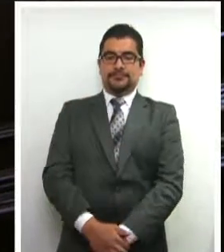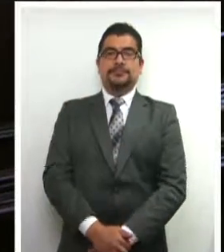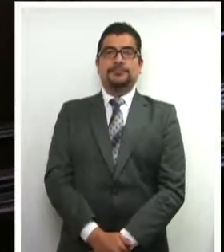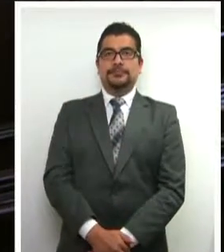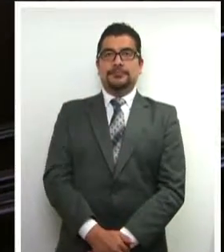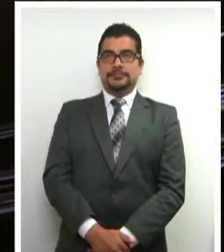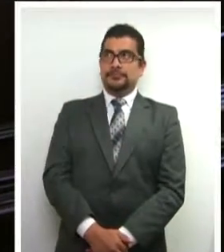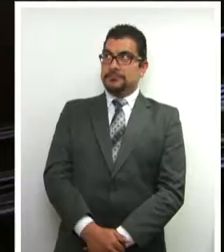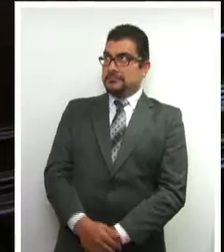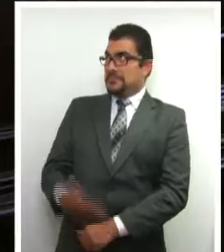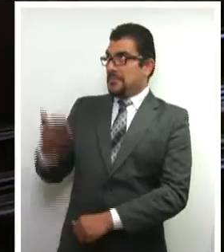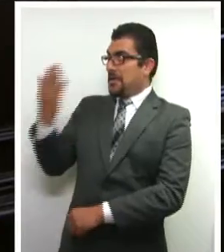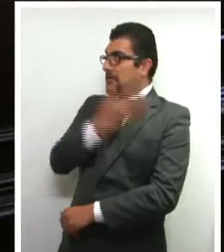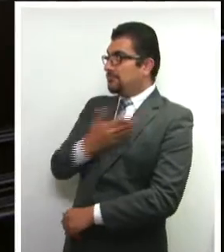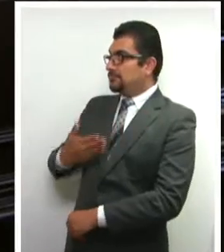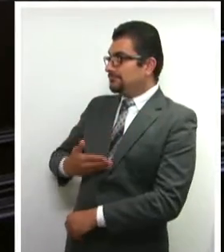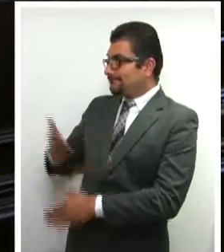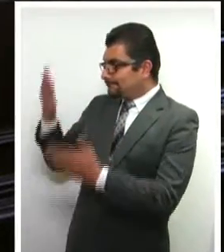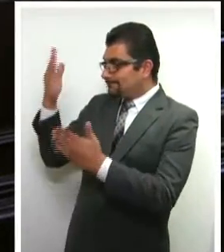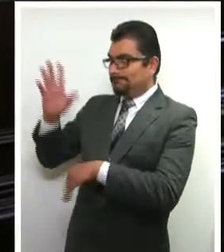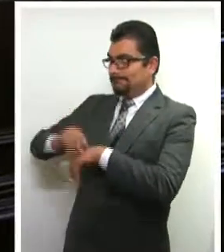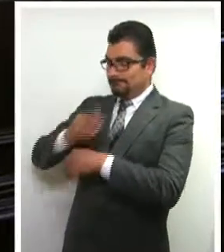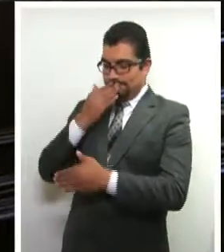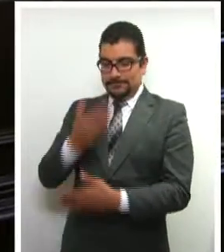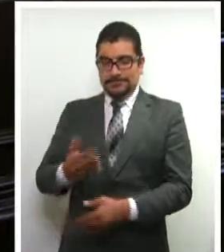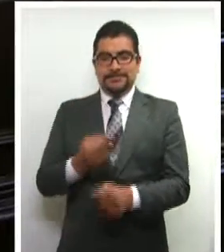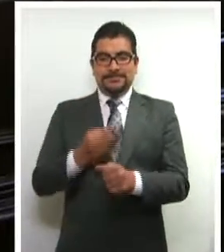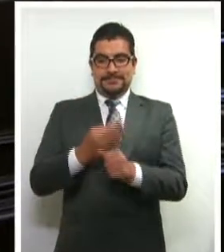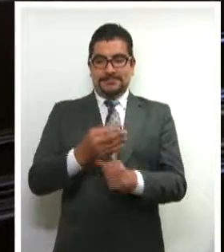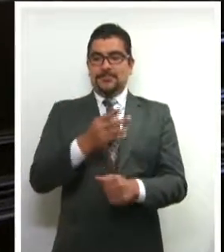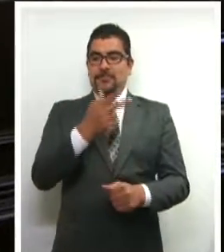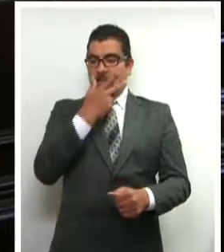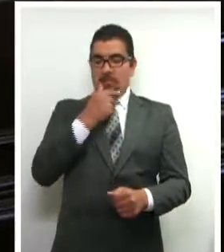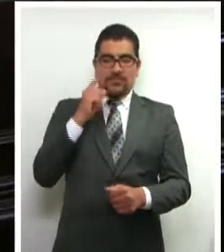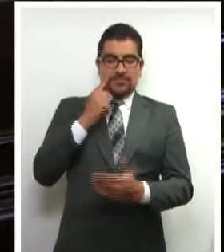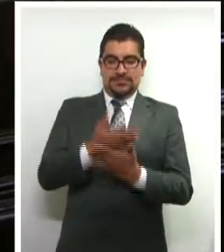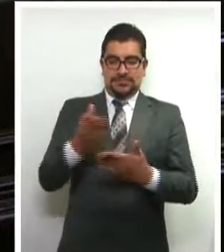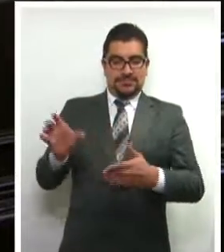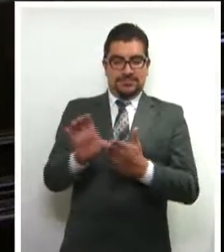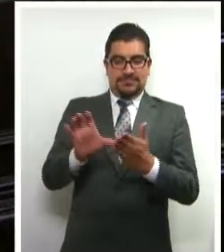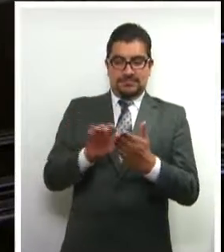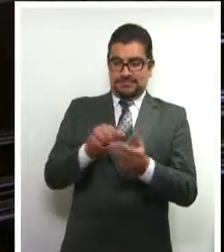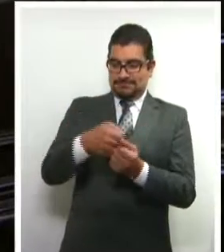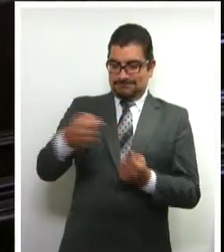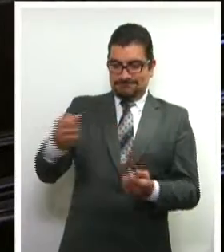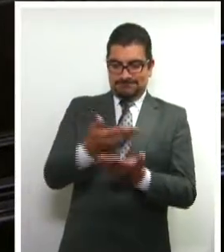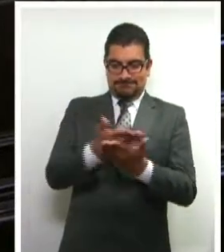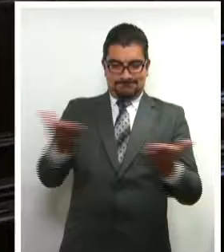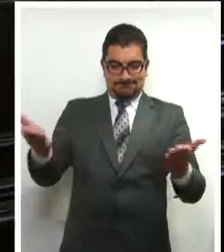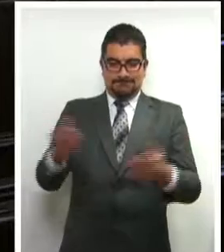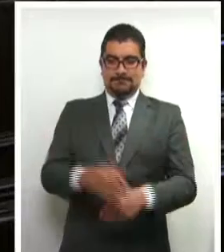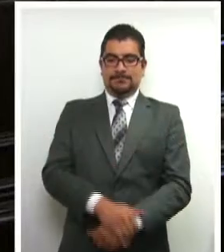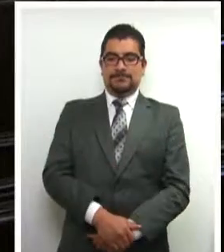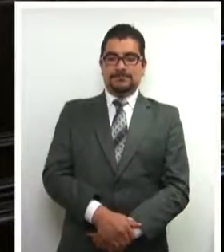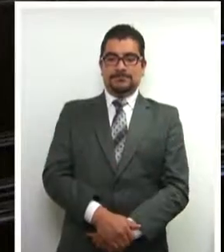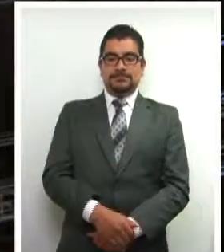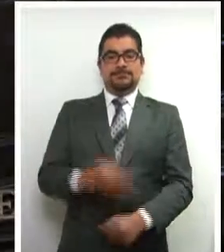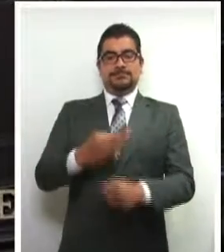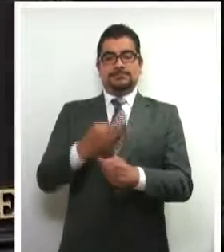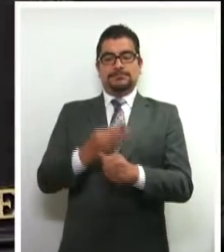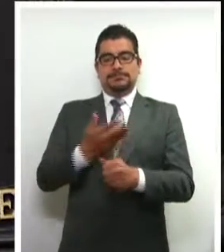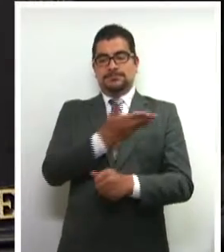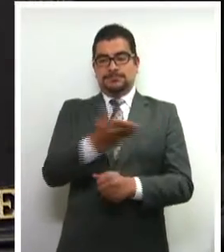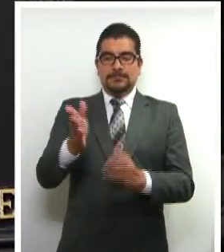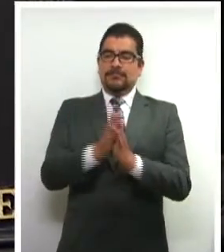Con su venia, diputado presidente, compañeras, compañeros constituyentes. Por economía parlamentaria solicito que